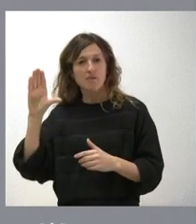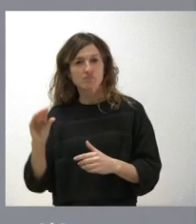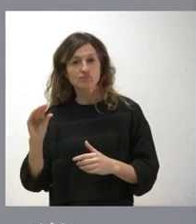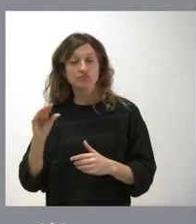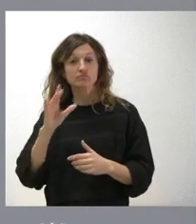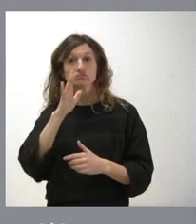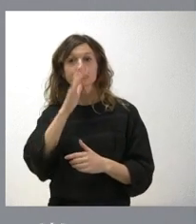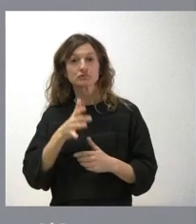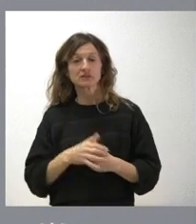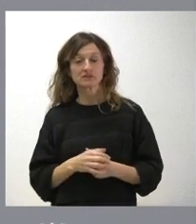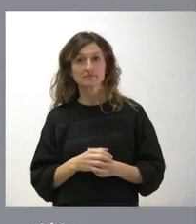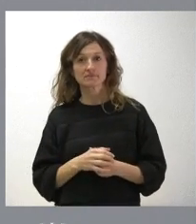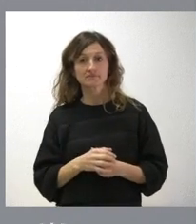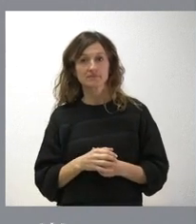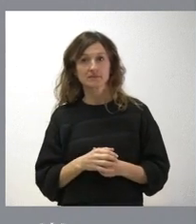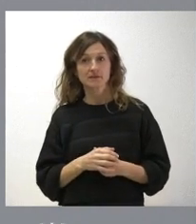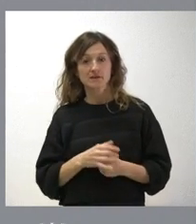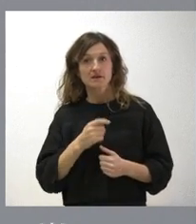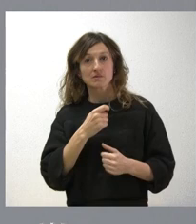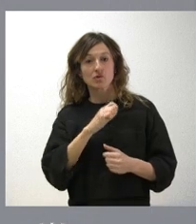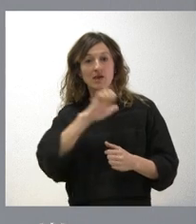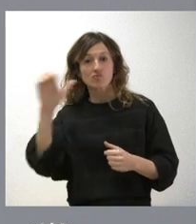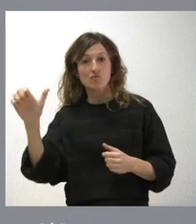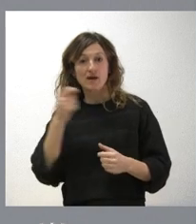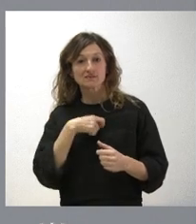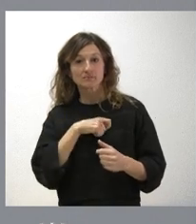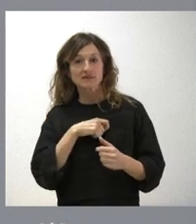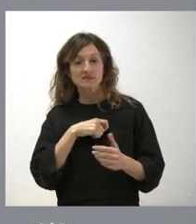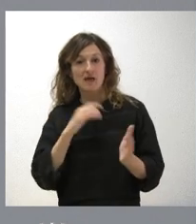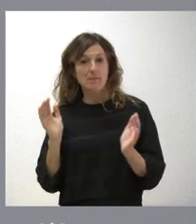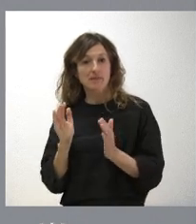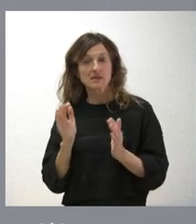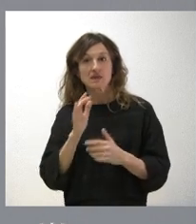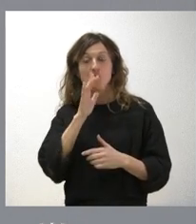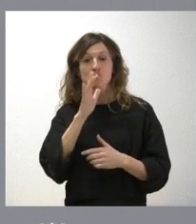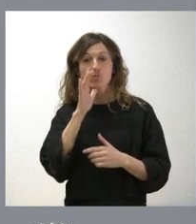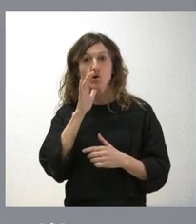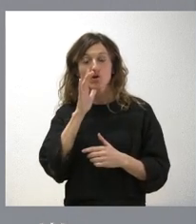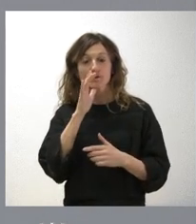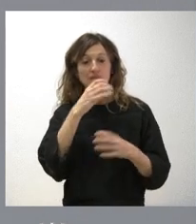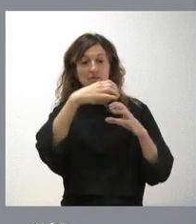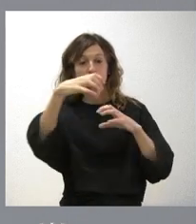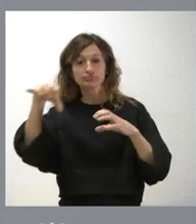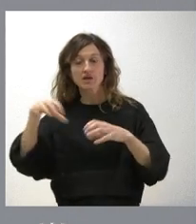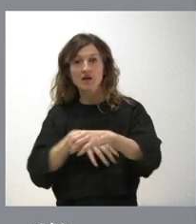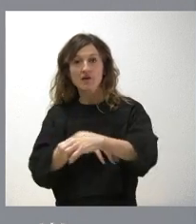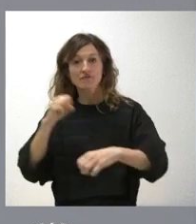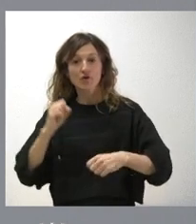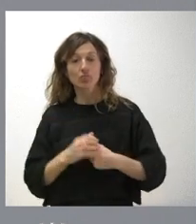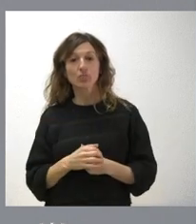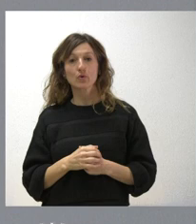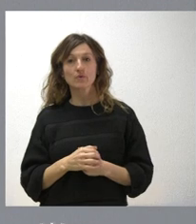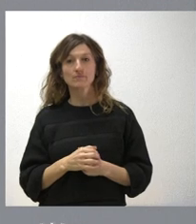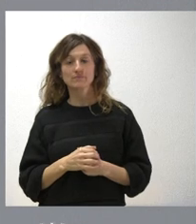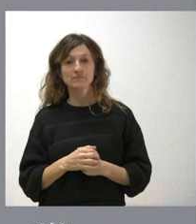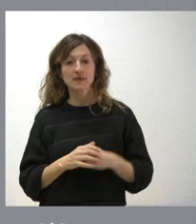muy reducida Es que es muy pequeña dentro del contexto europeo porque la variable fundamental para distribuir los fondos era